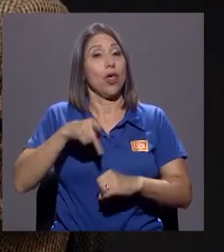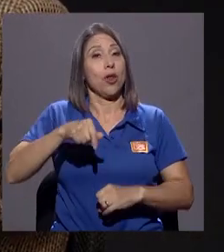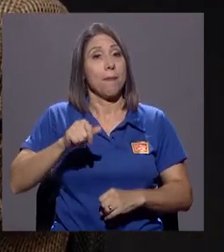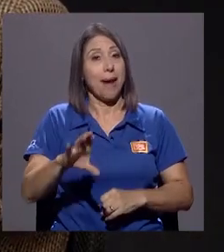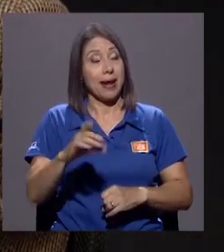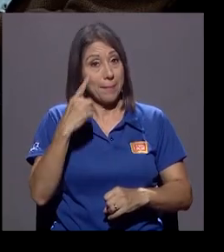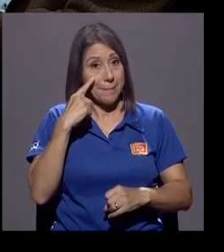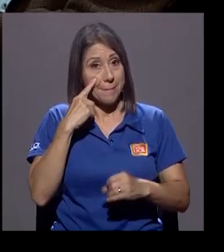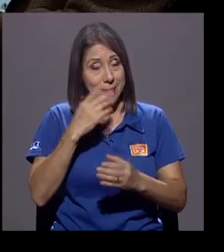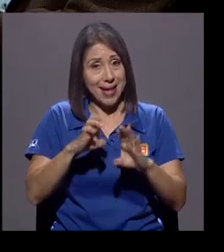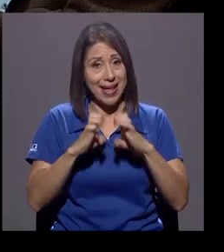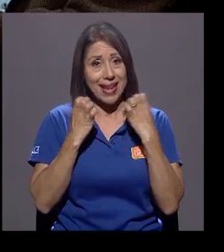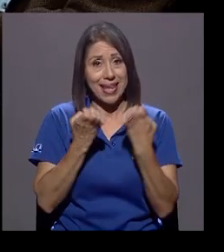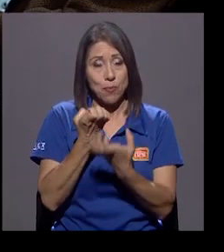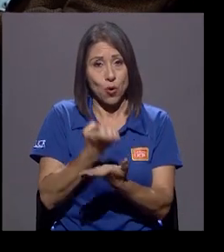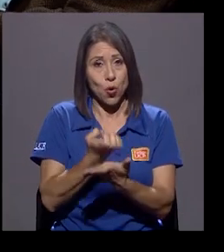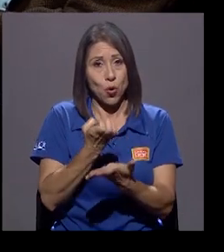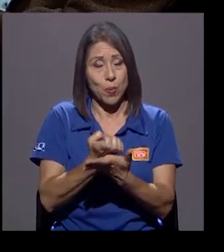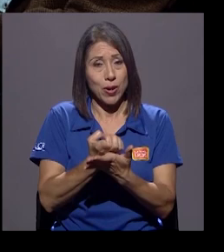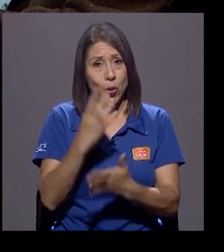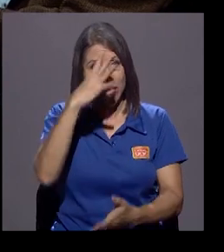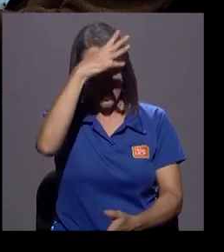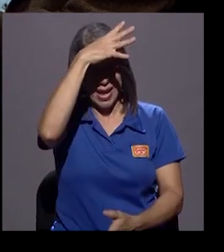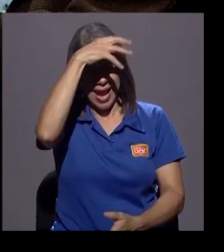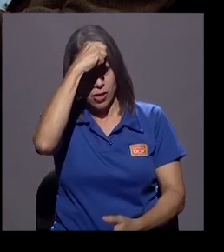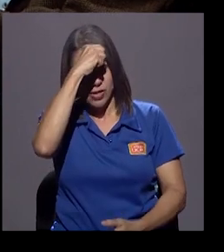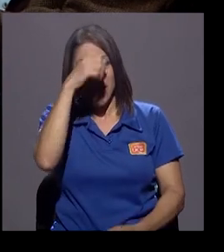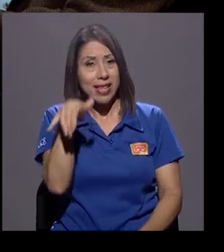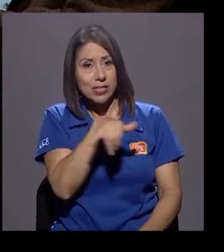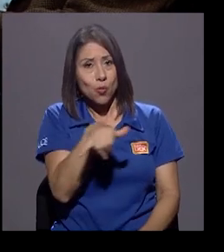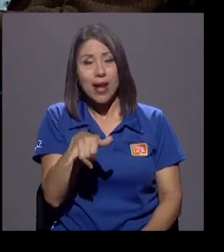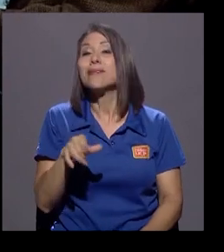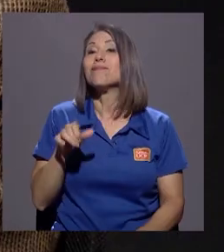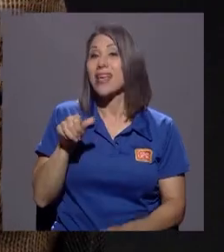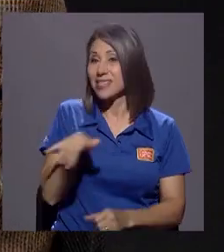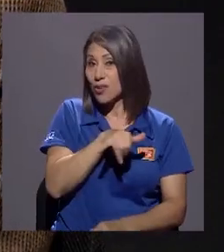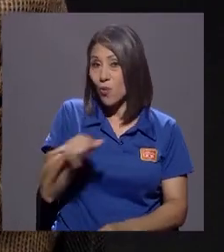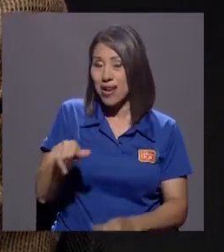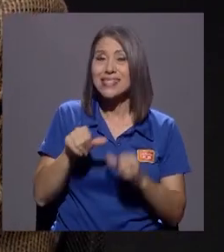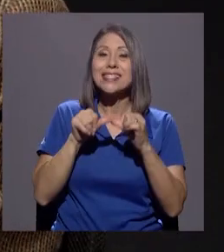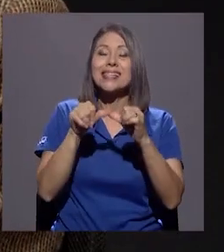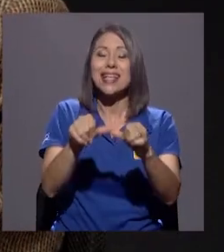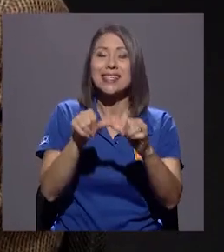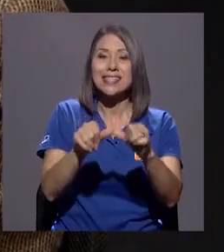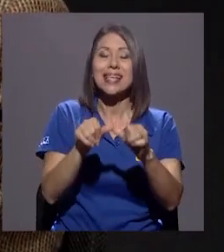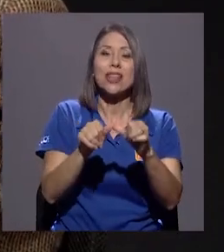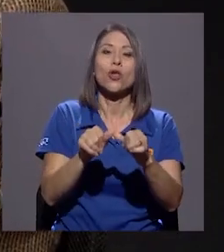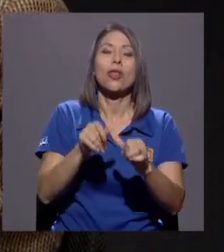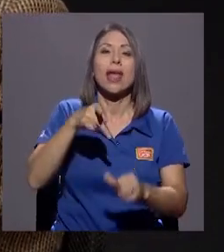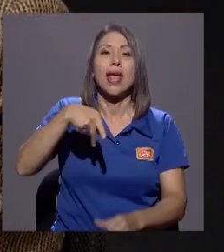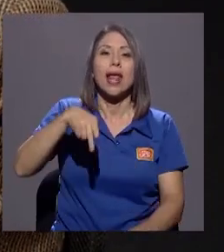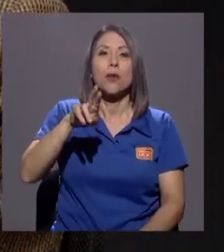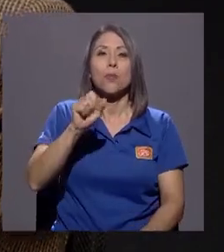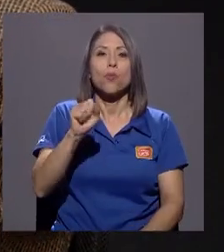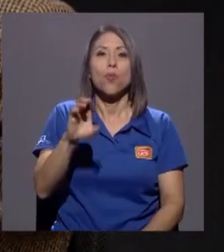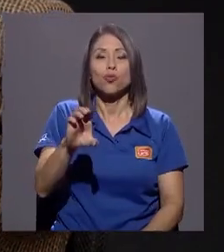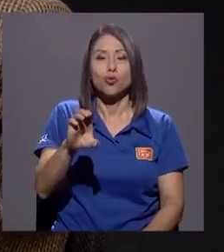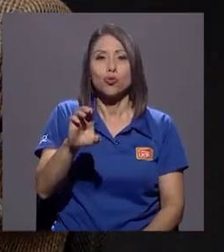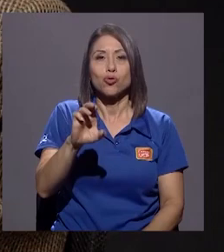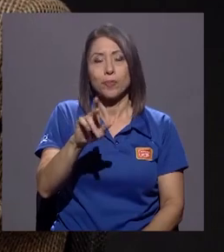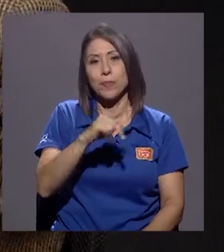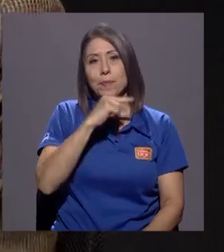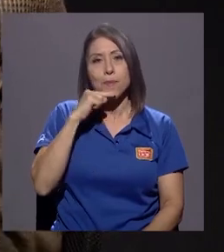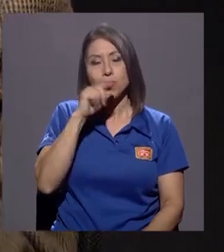el equipo económico de carlos alvarado es es igual sigue siendo de la unidad social cristiana pero por eso él para que él para que yo creo que es una gran frustración